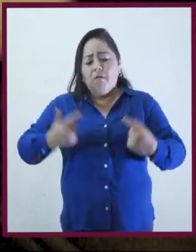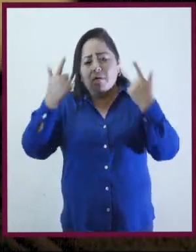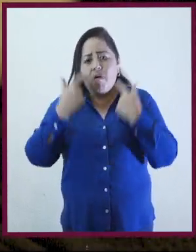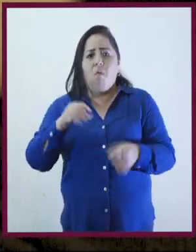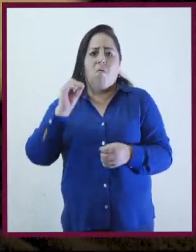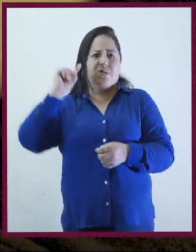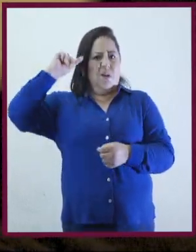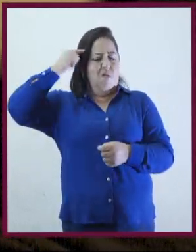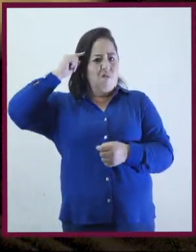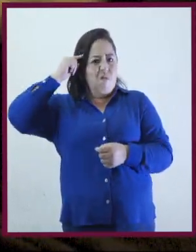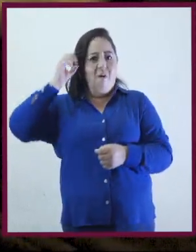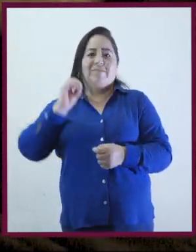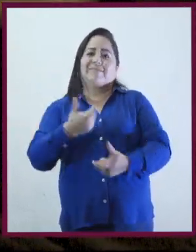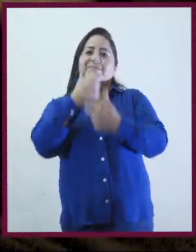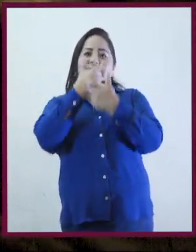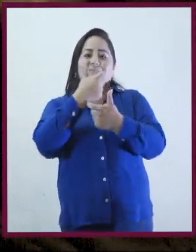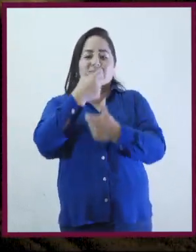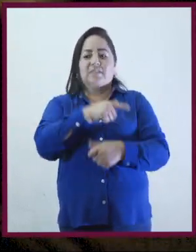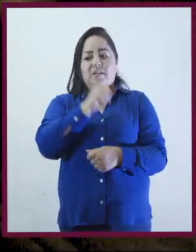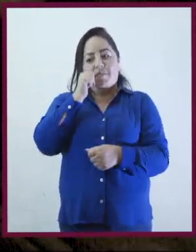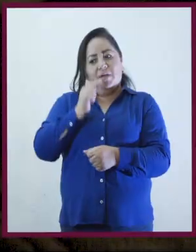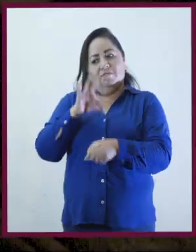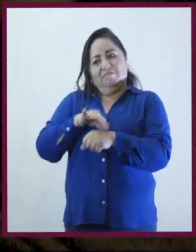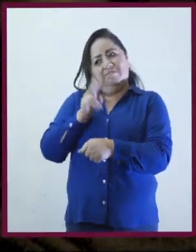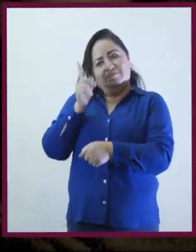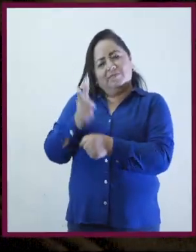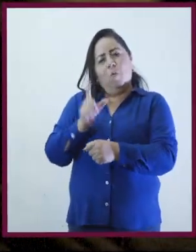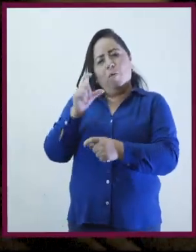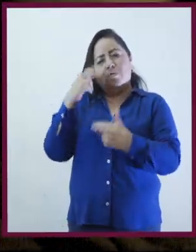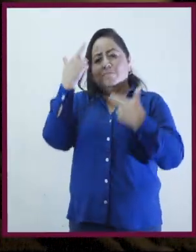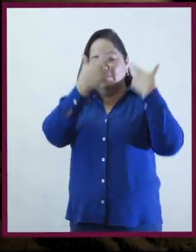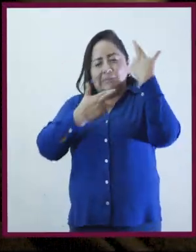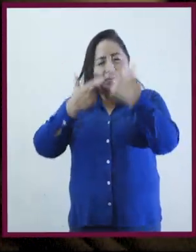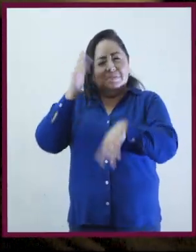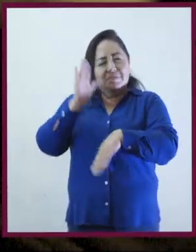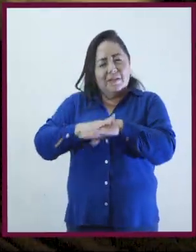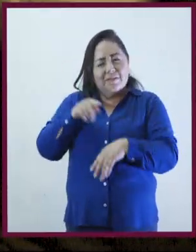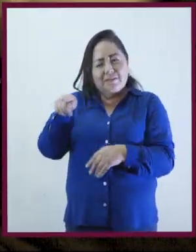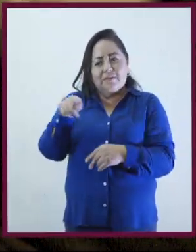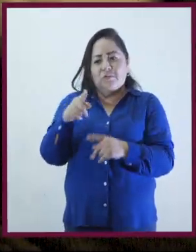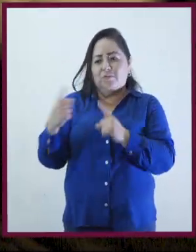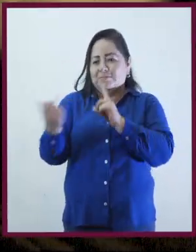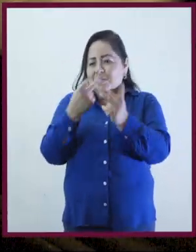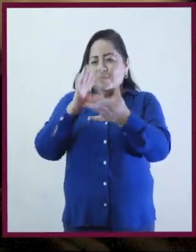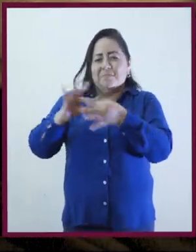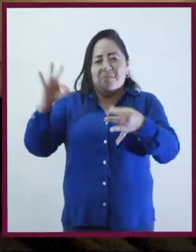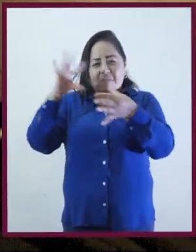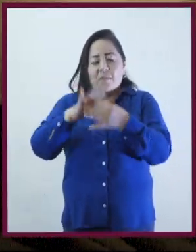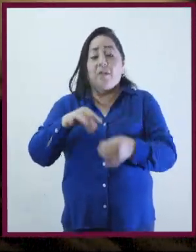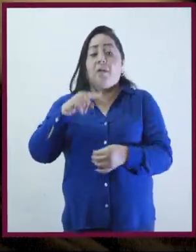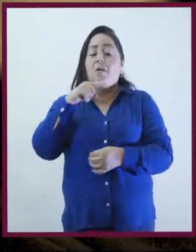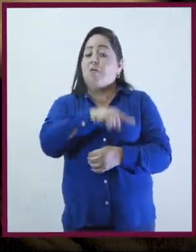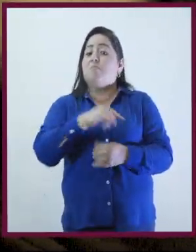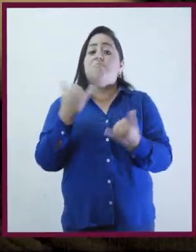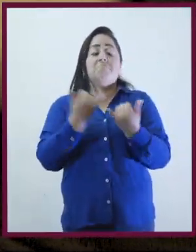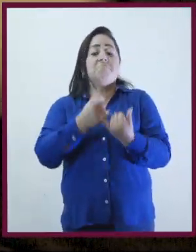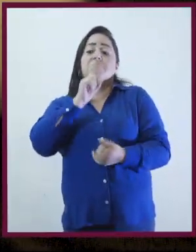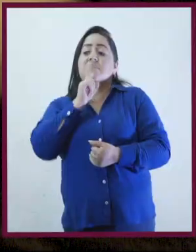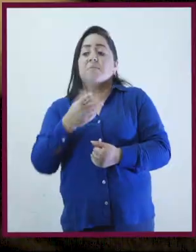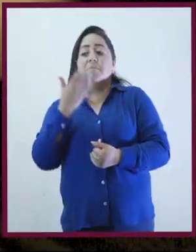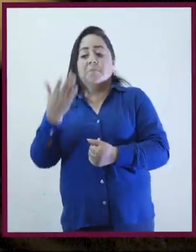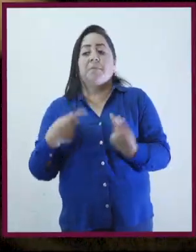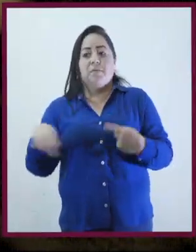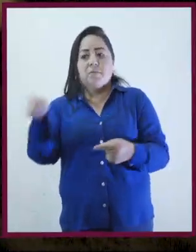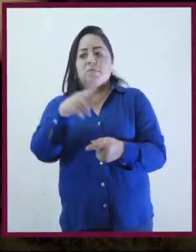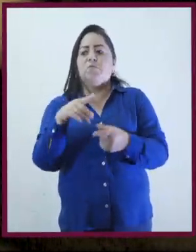se enoja o se ríe. Además de observarlos detalladamente durante su consulta, Freud también pide a sus